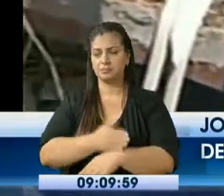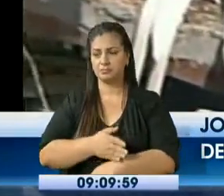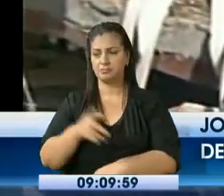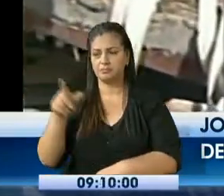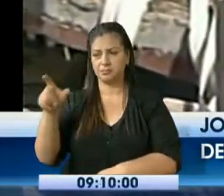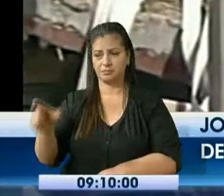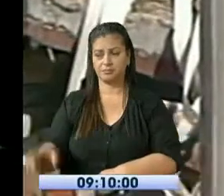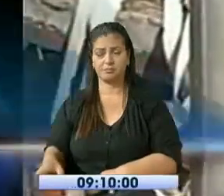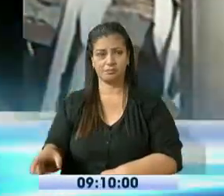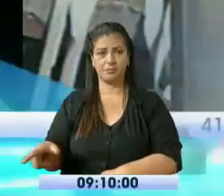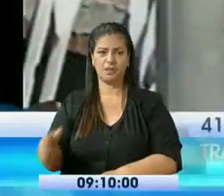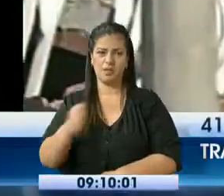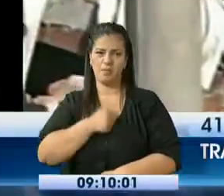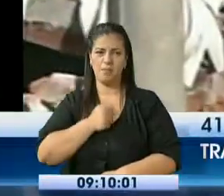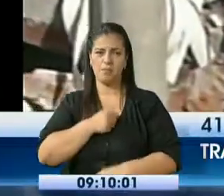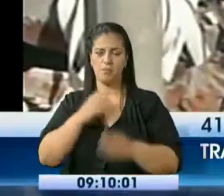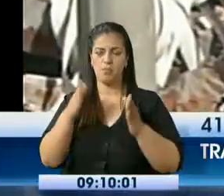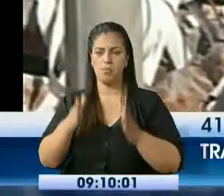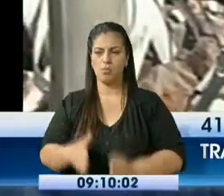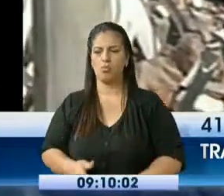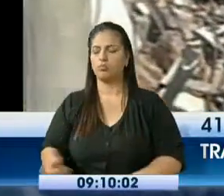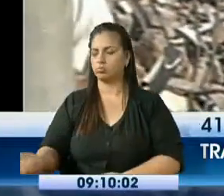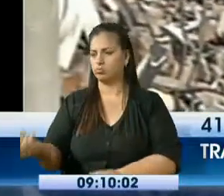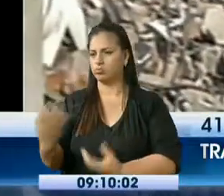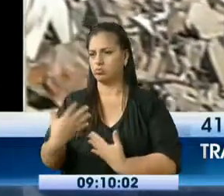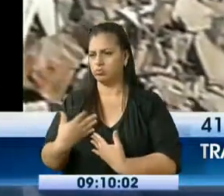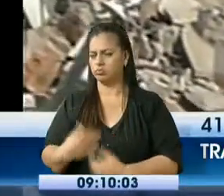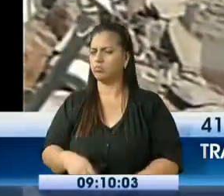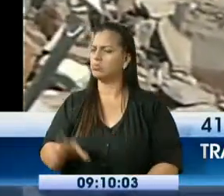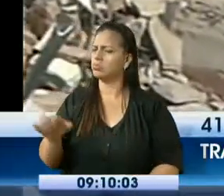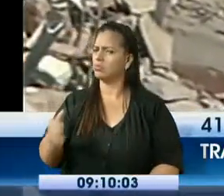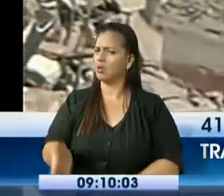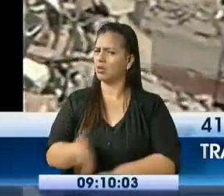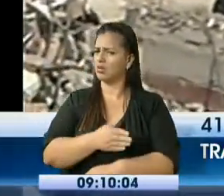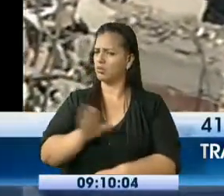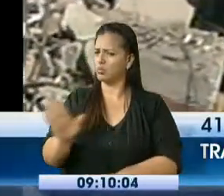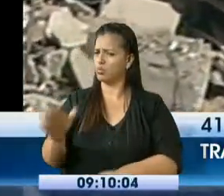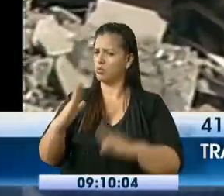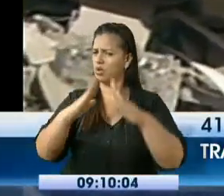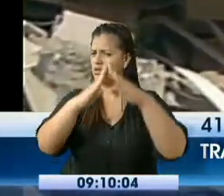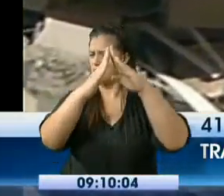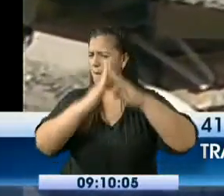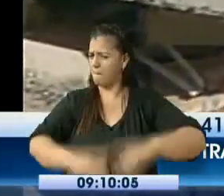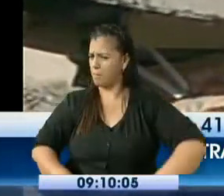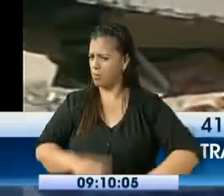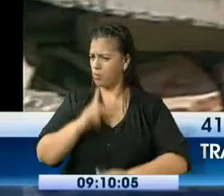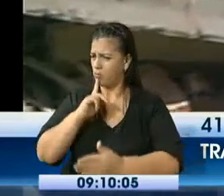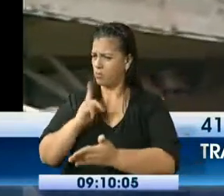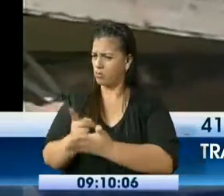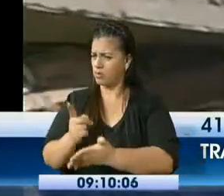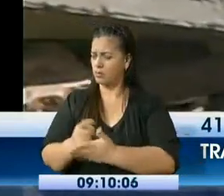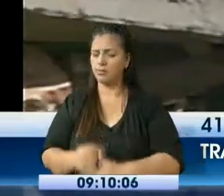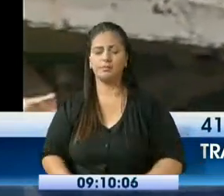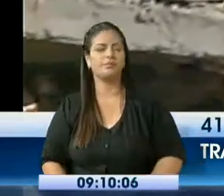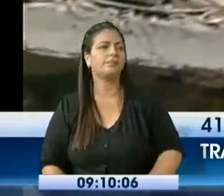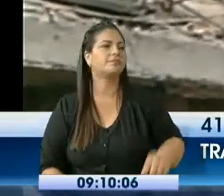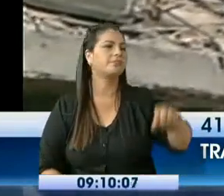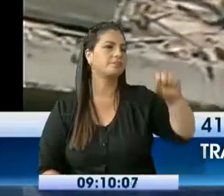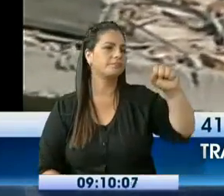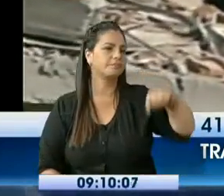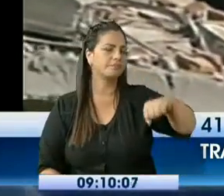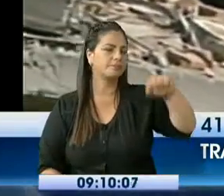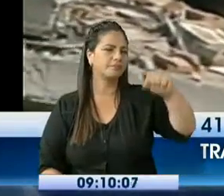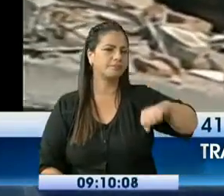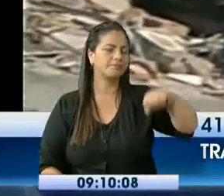una de estas viviendas. Mi estimado amigo, muy buenos días. ¿Su vivienda se perdió también en medio de este terremoto? Sí, en